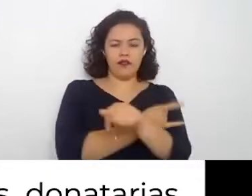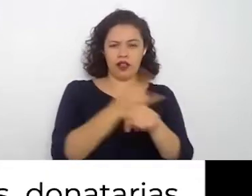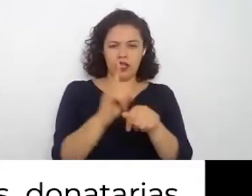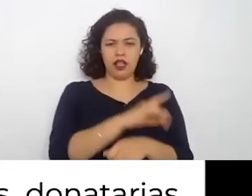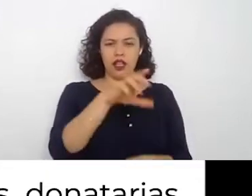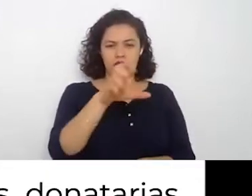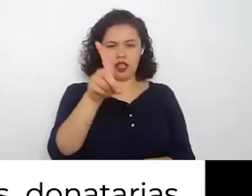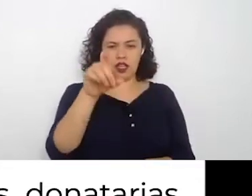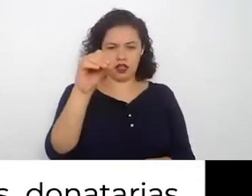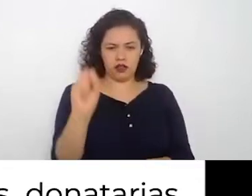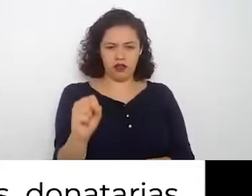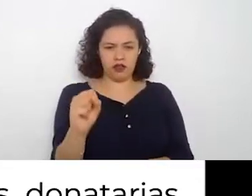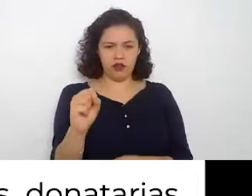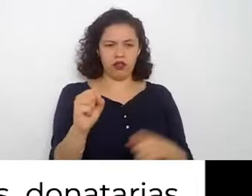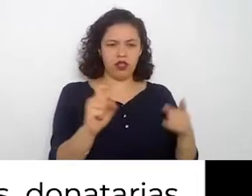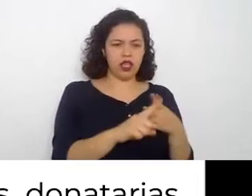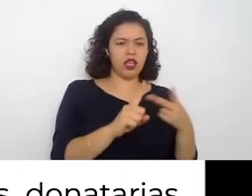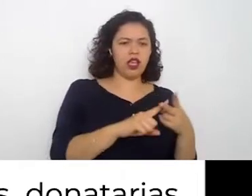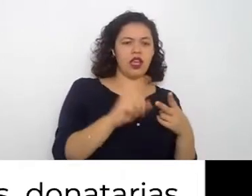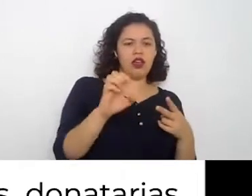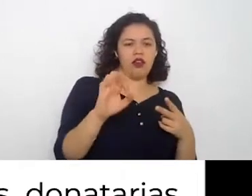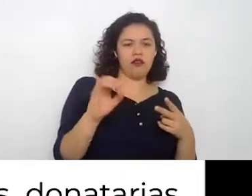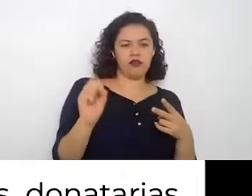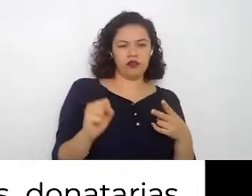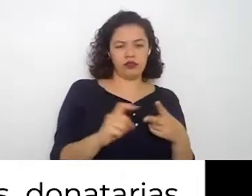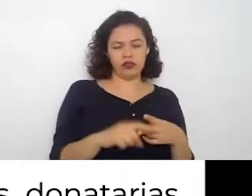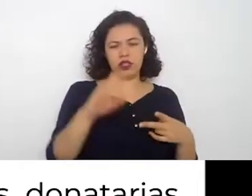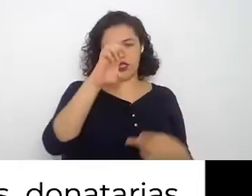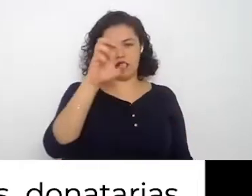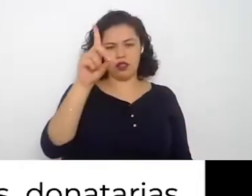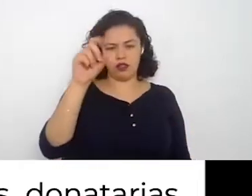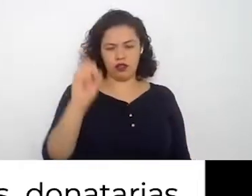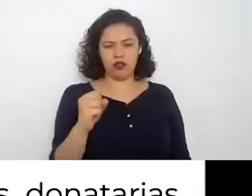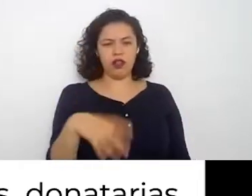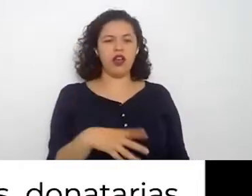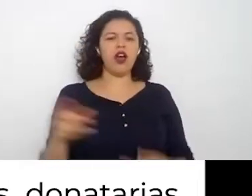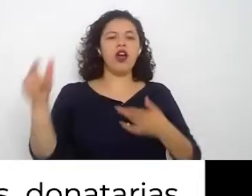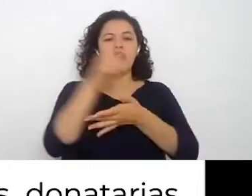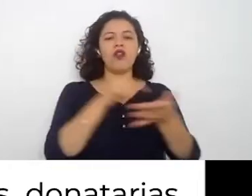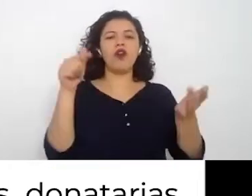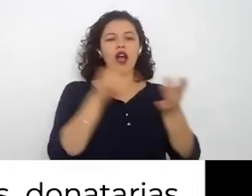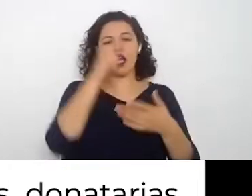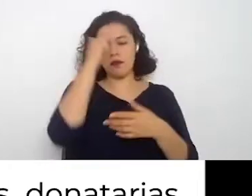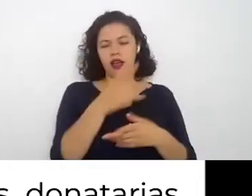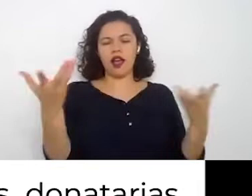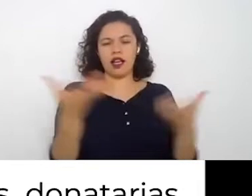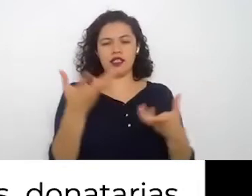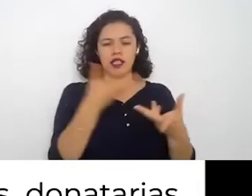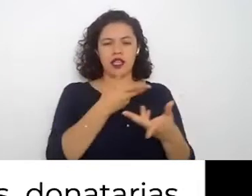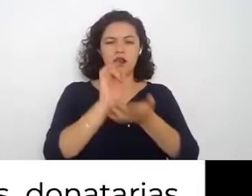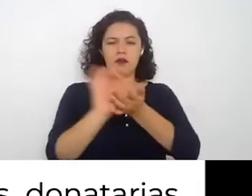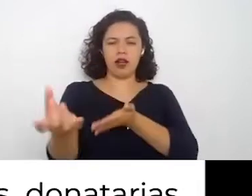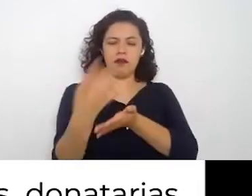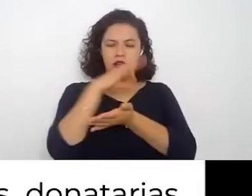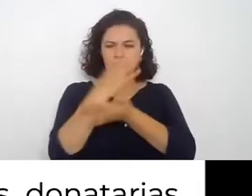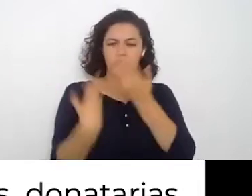EFOS, los famosos EDOs y EFOS, que son EDOs, pues entidades que deducen operaciones simuladas, y EFOS, entidades